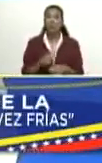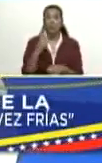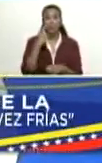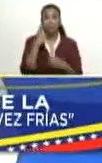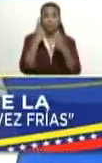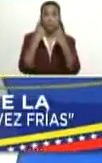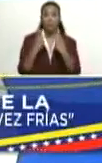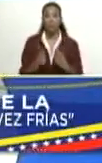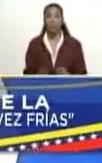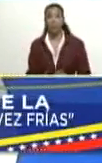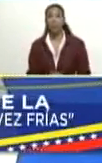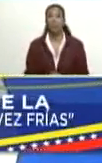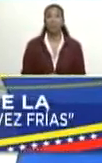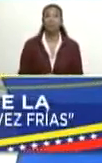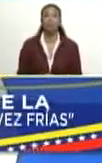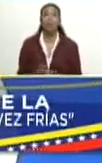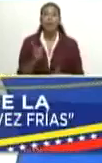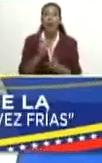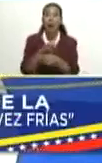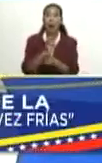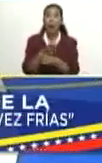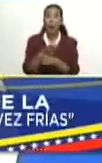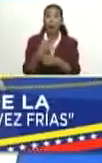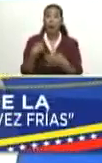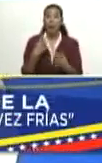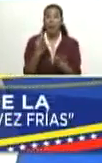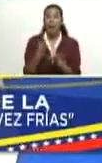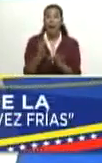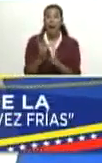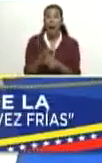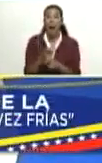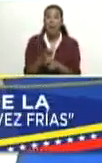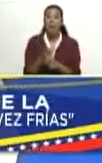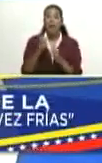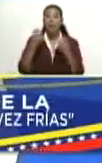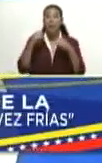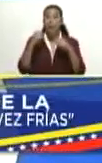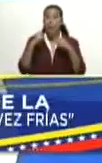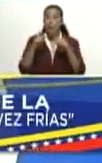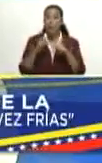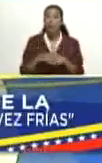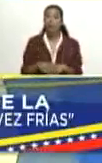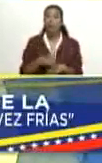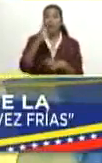médica, terapia intensiva de adultos y